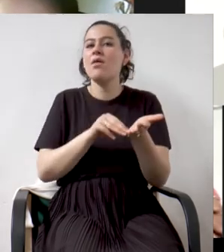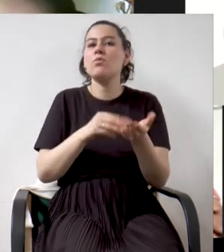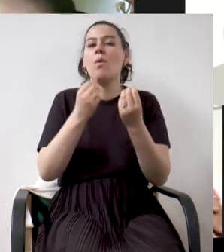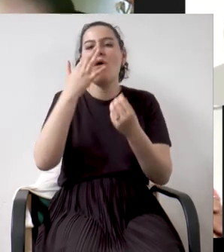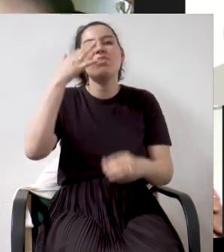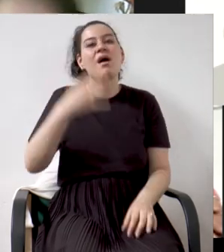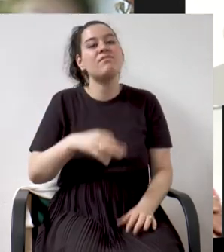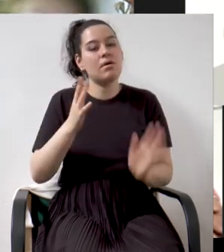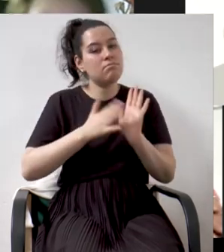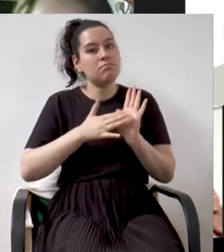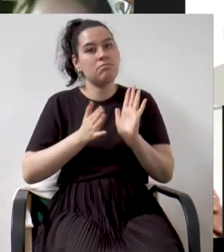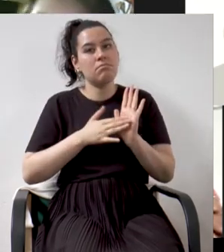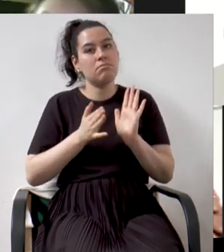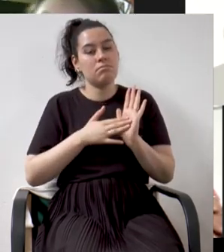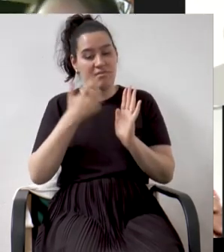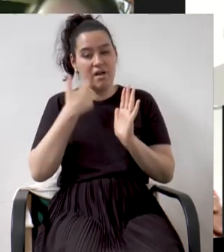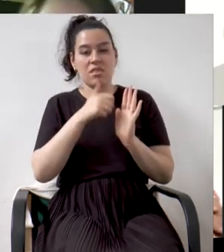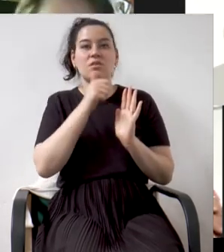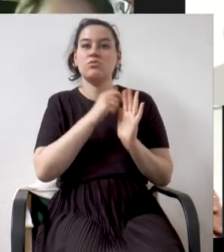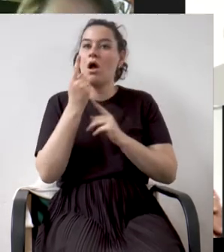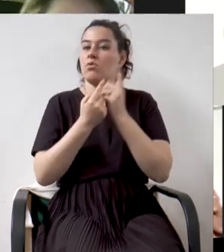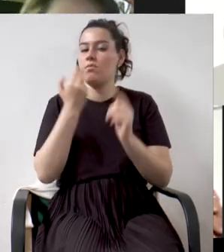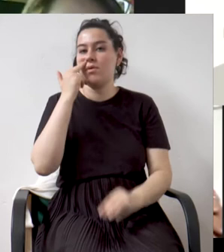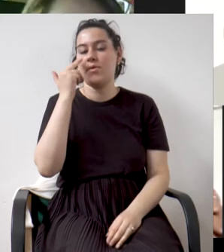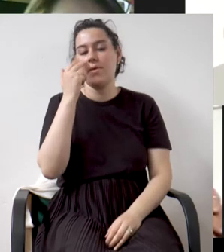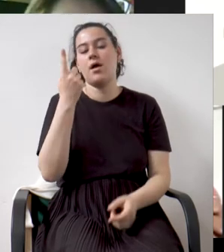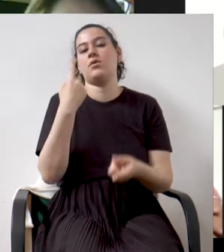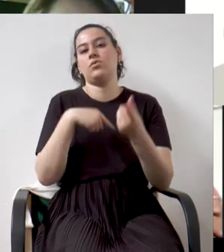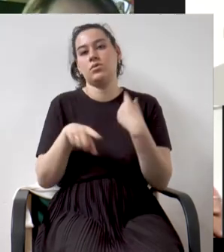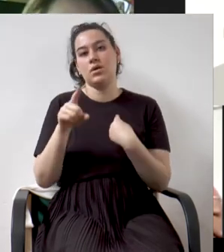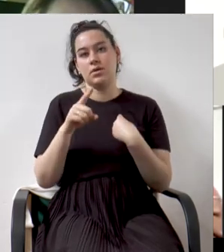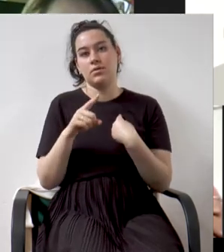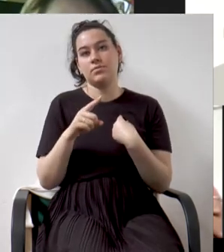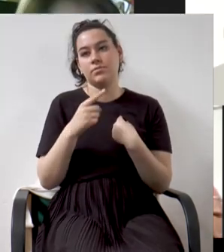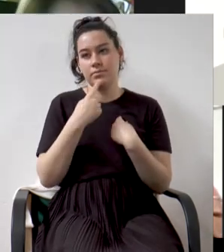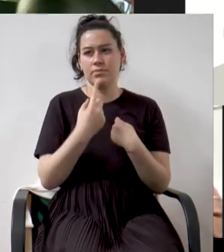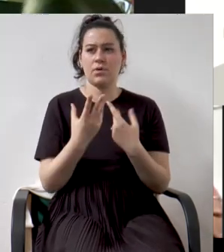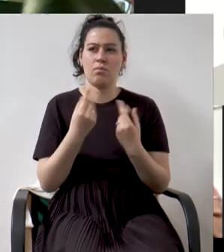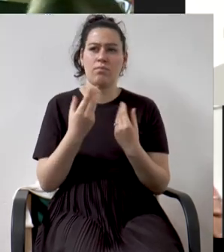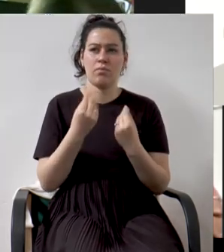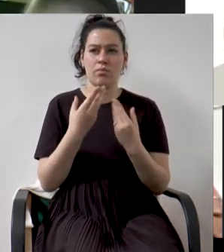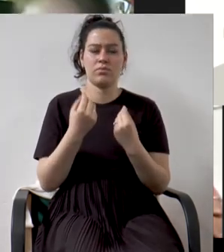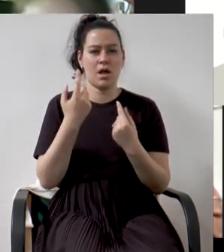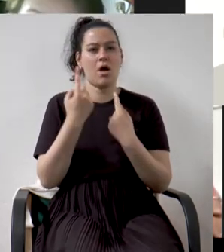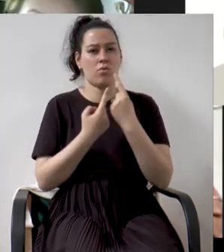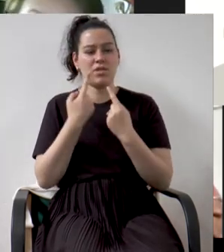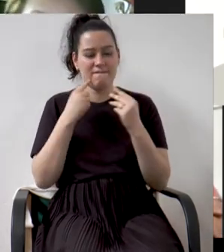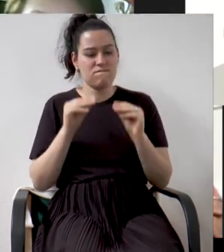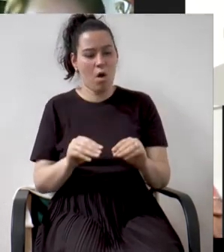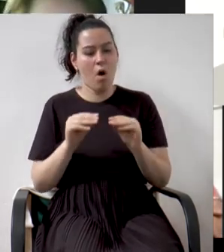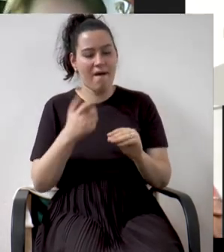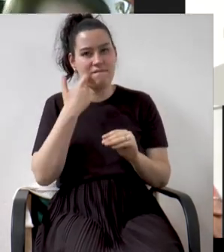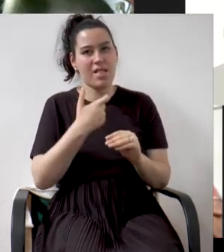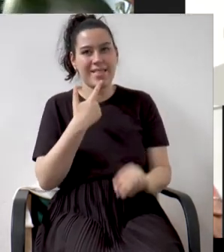reales, cuando todo esto no está resuelto. Entonces, digo, hay como muchos cabos de todo lo que dijeron los